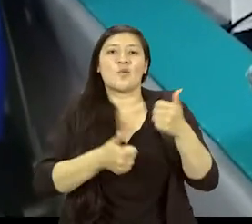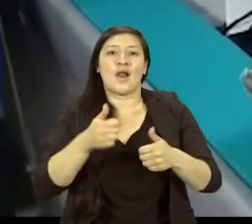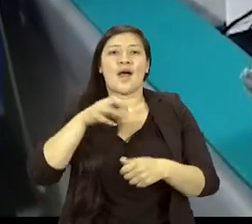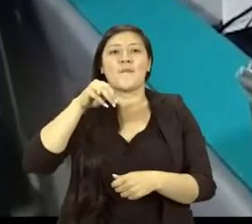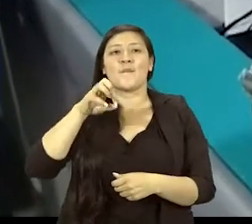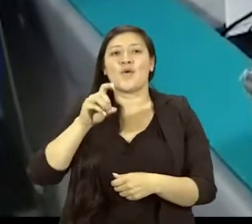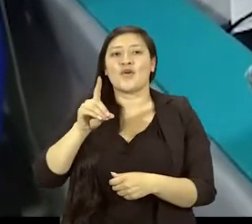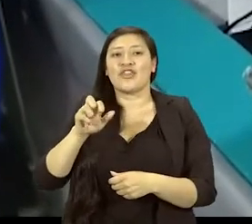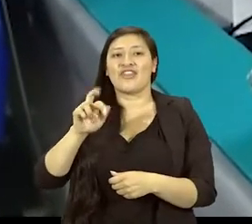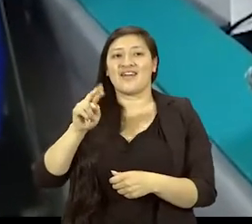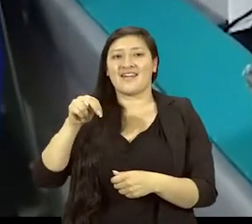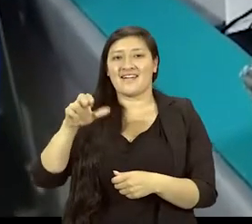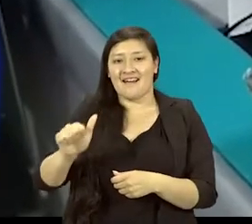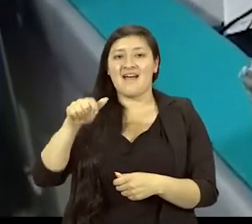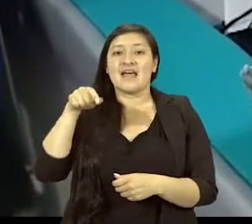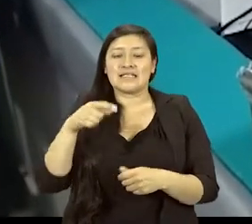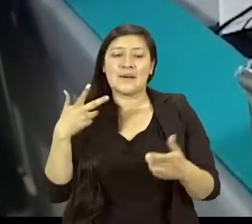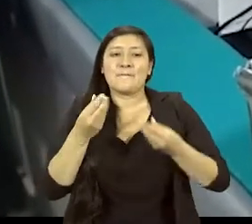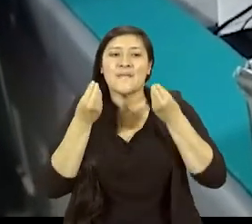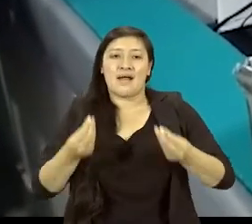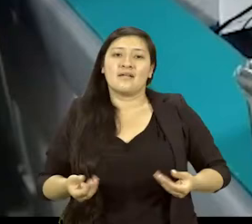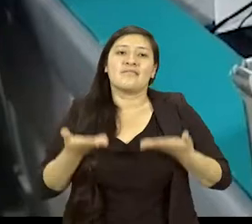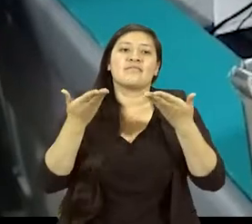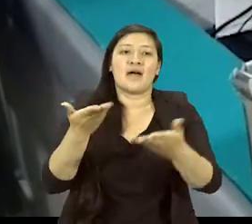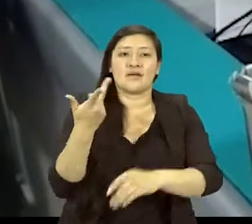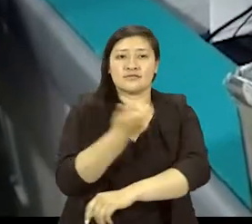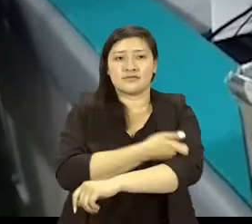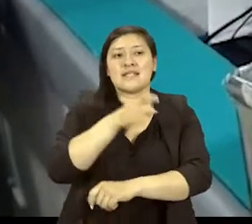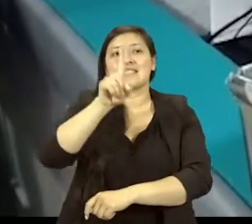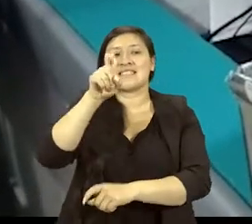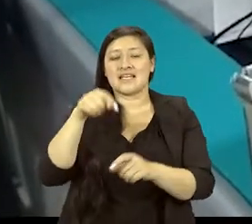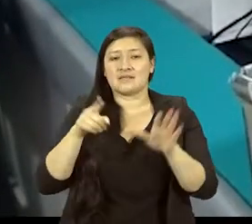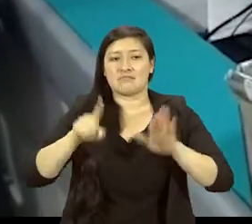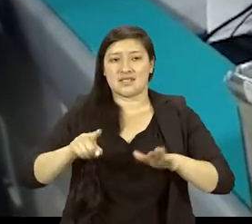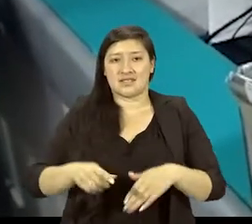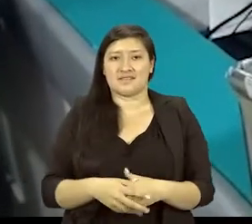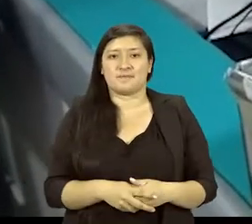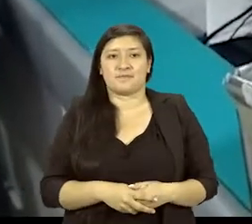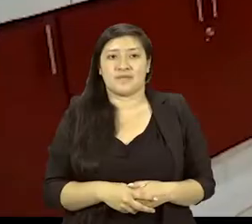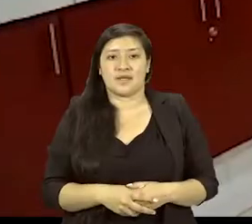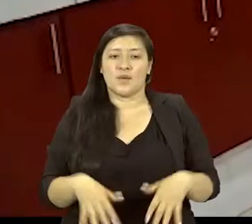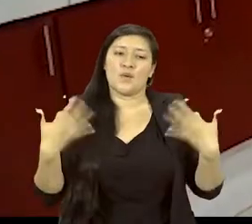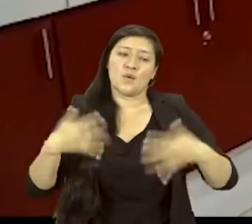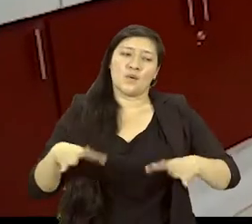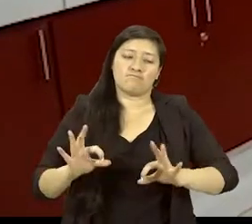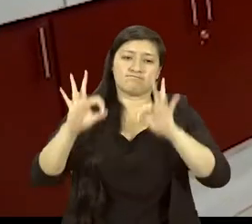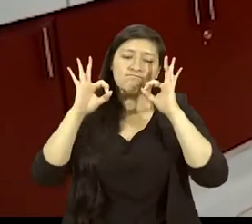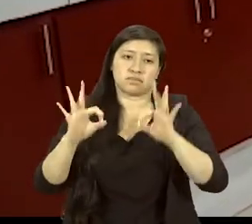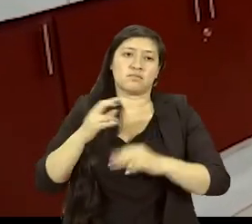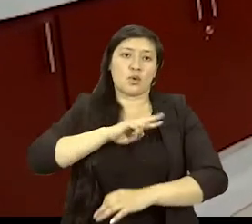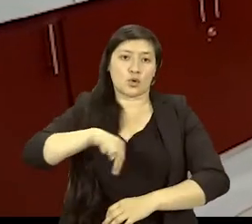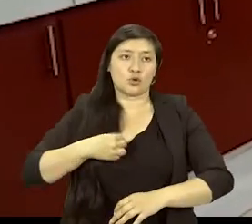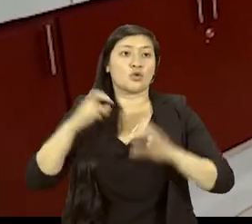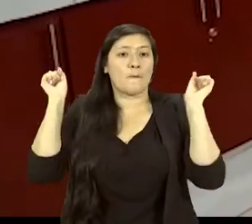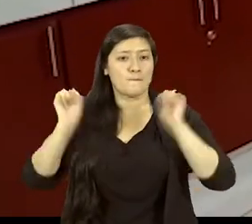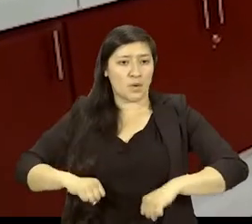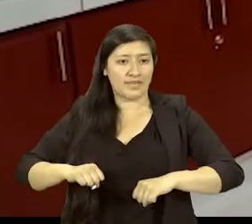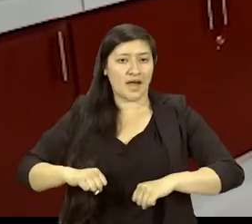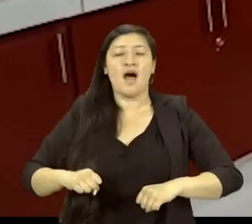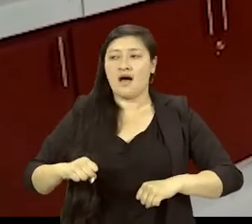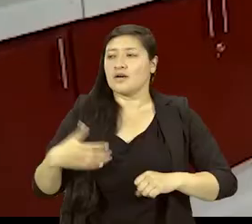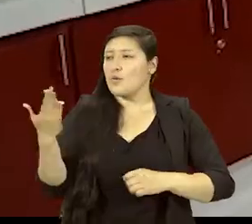la vacuna Moderna o AstraZeneca a este personal que haya cumplido los 6 meses de la segunda dosis. Es una garantía para que nosotros